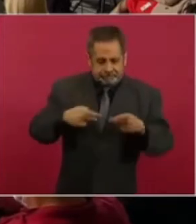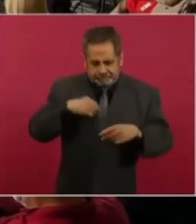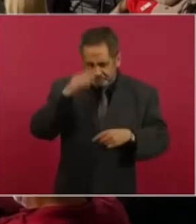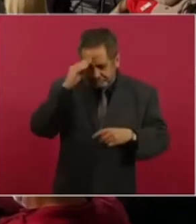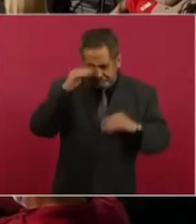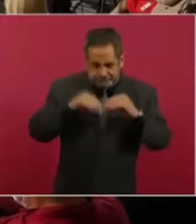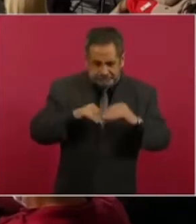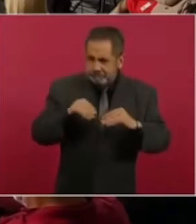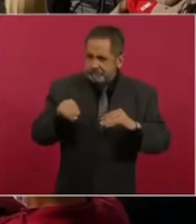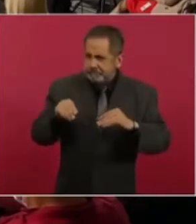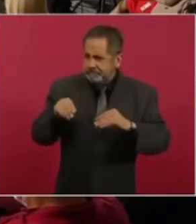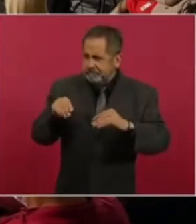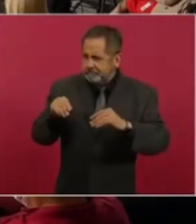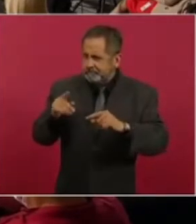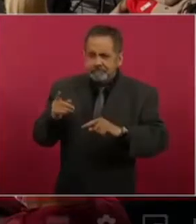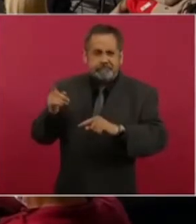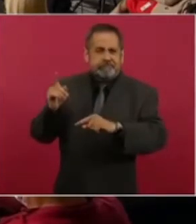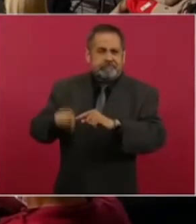para desmonte,